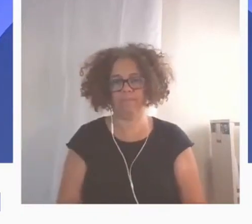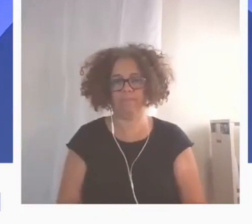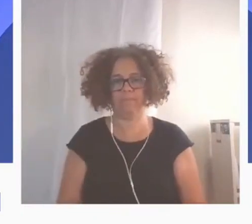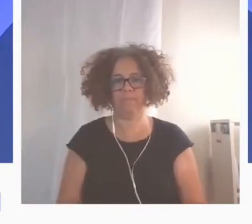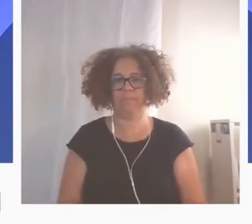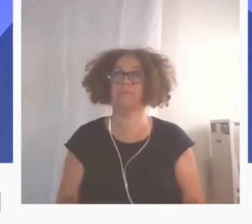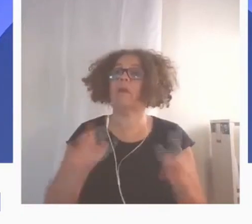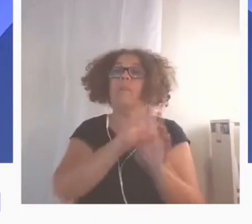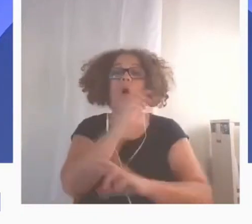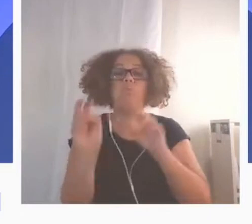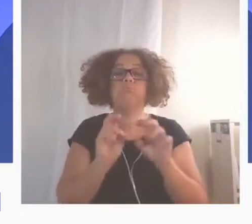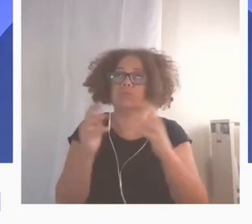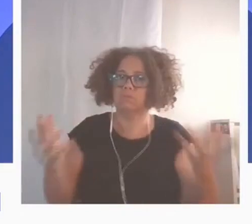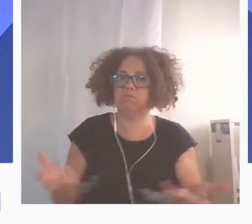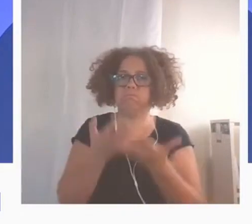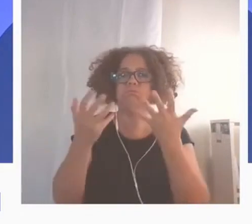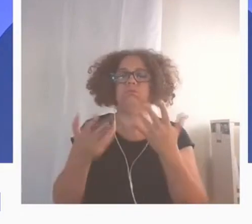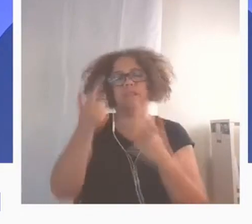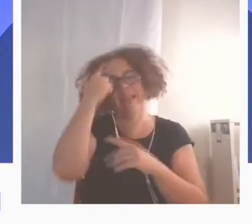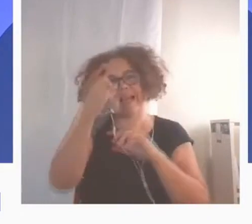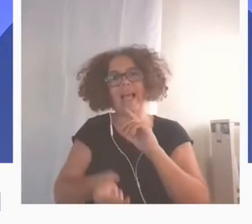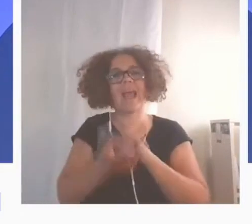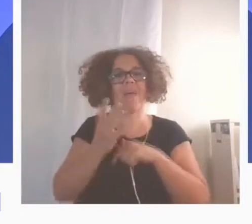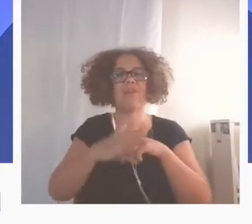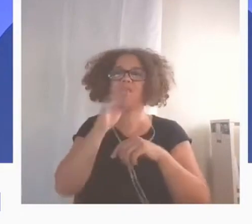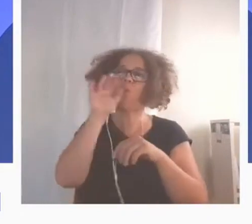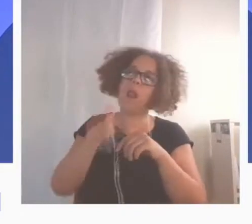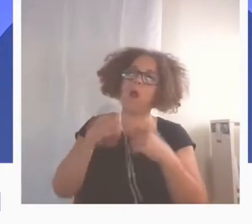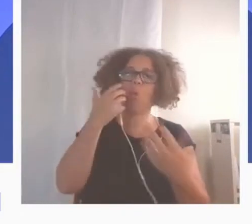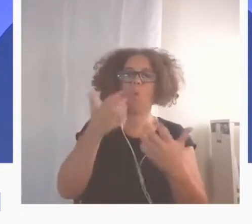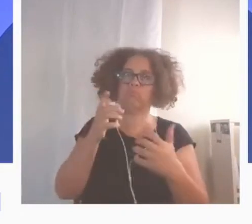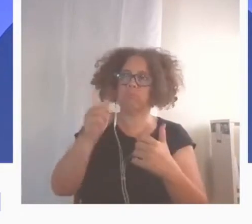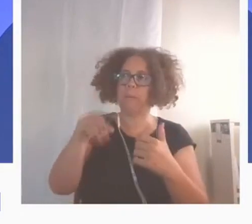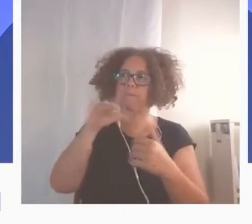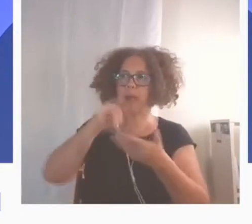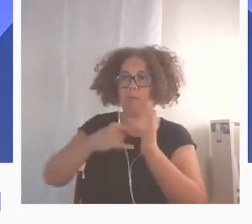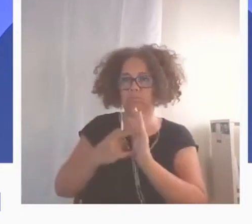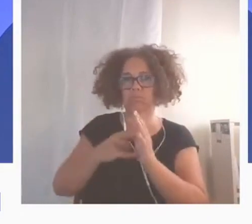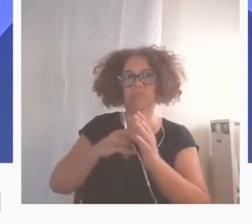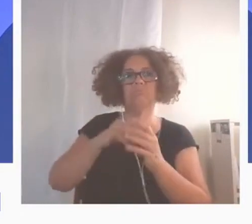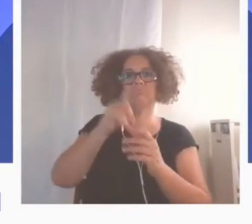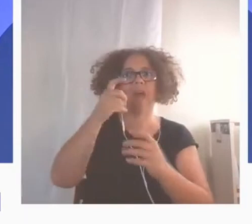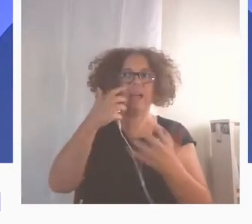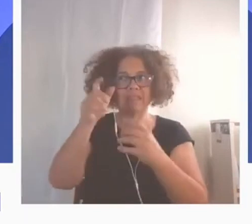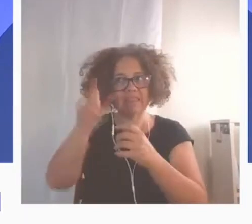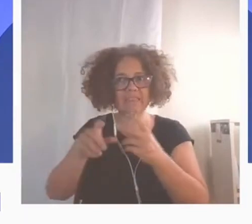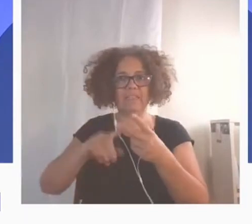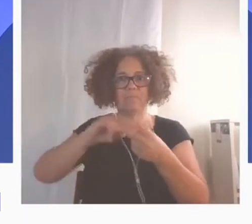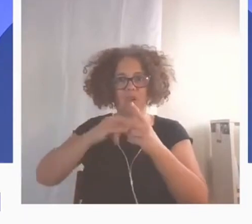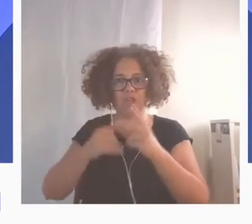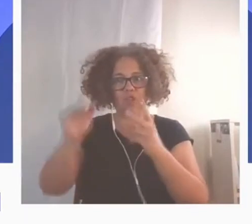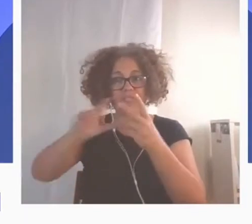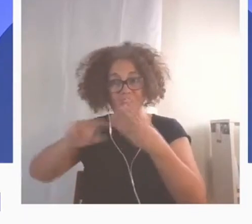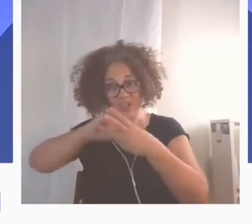la creación artística y cultural apoyando a artistas, proyectos e instituciones. De manera que, bueno, pues sea